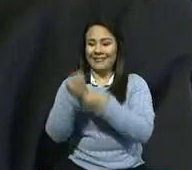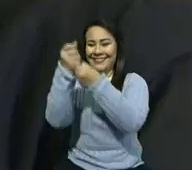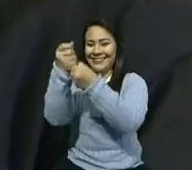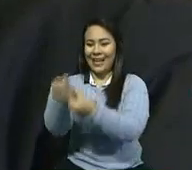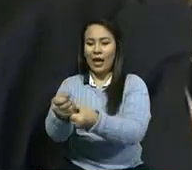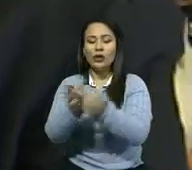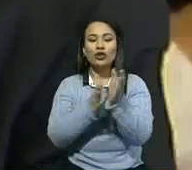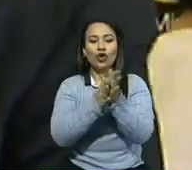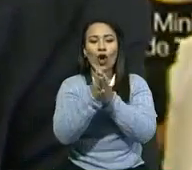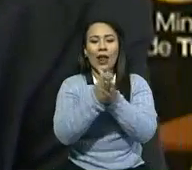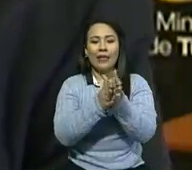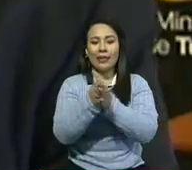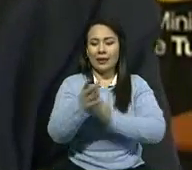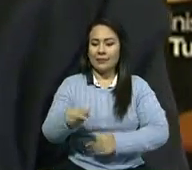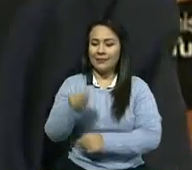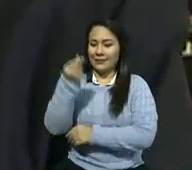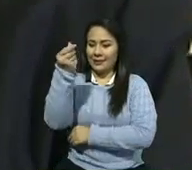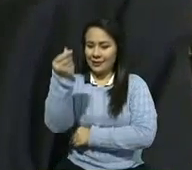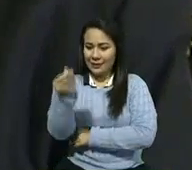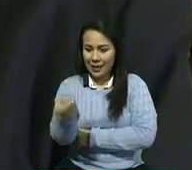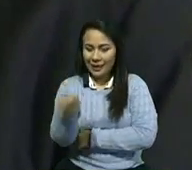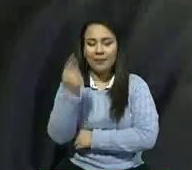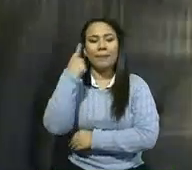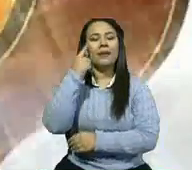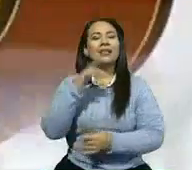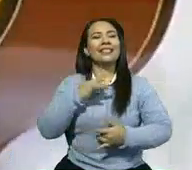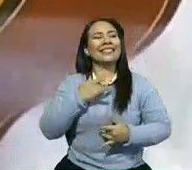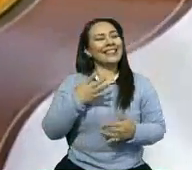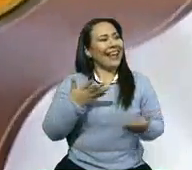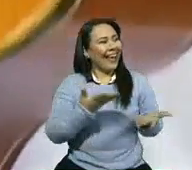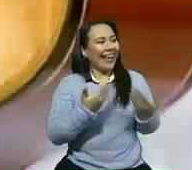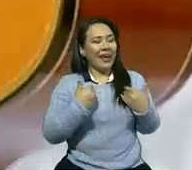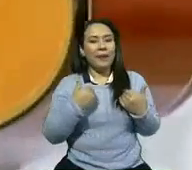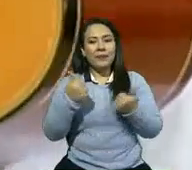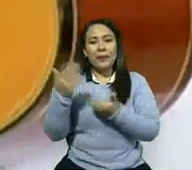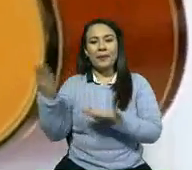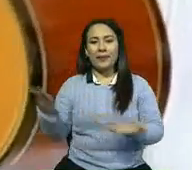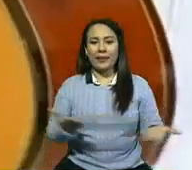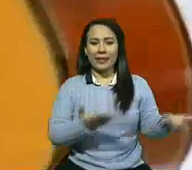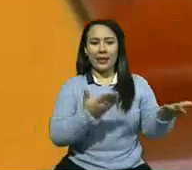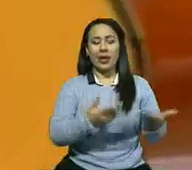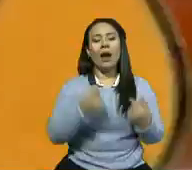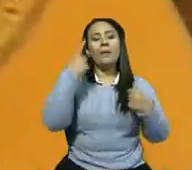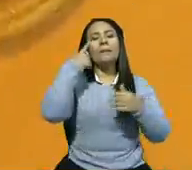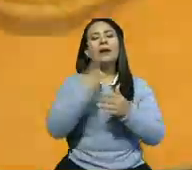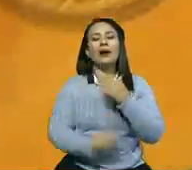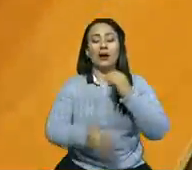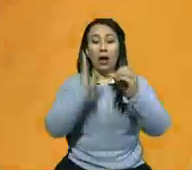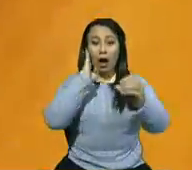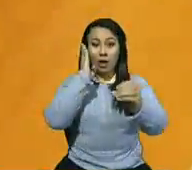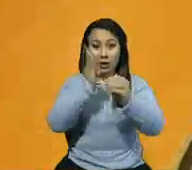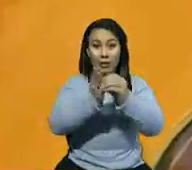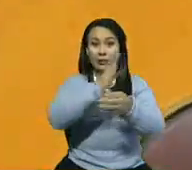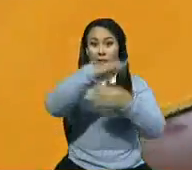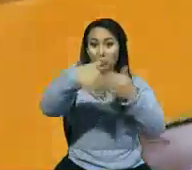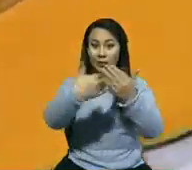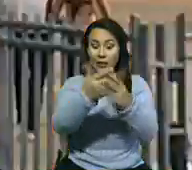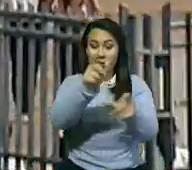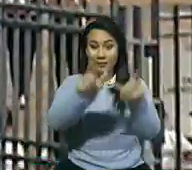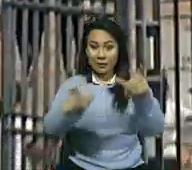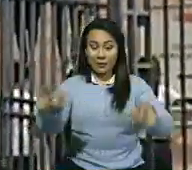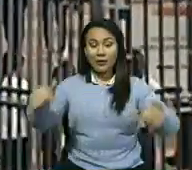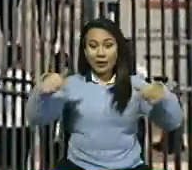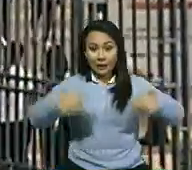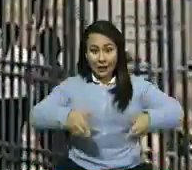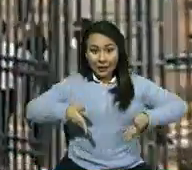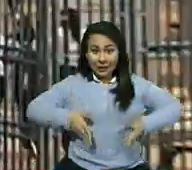darles la bienvenida para que se sientan pues como en su país. El objetivo es que los habitantes y turistas